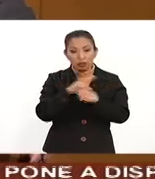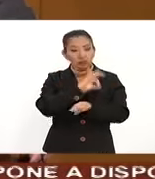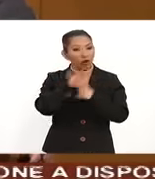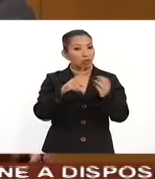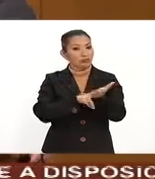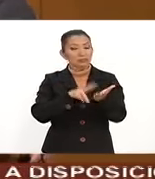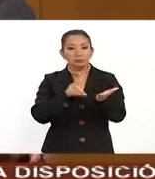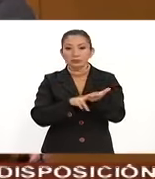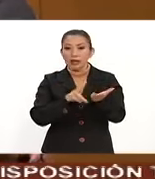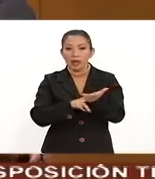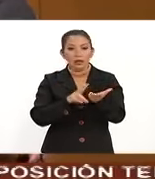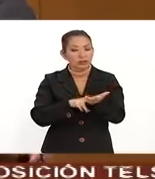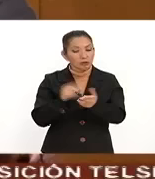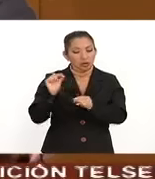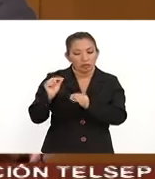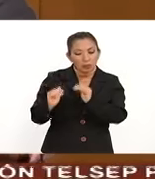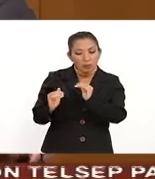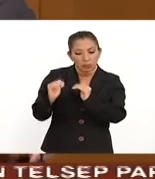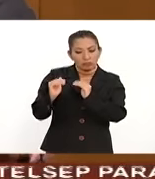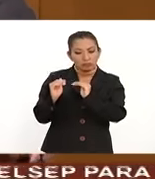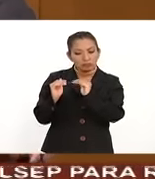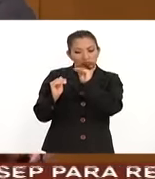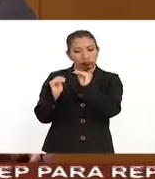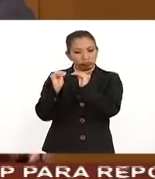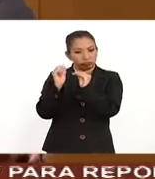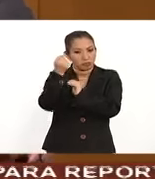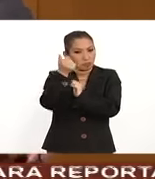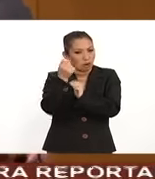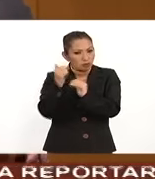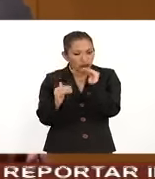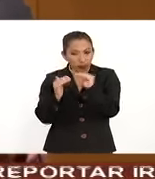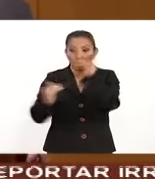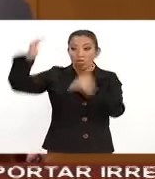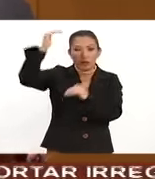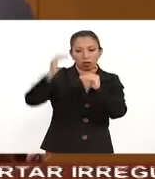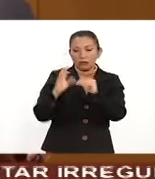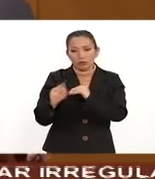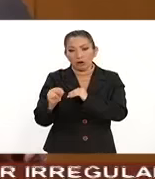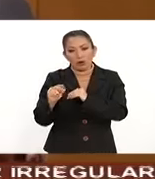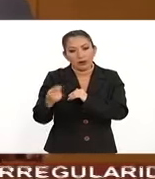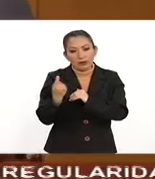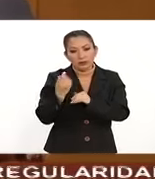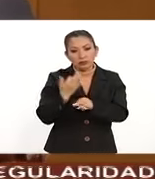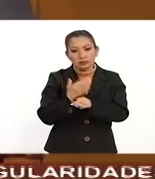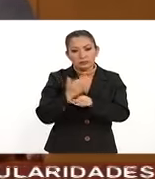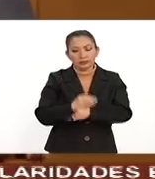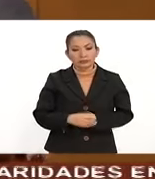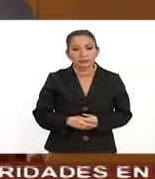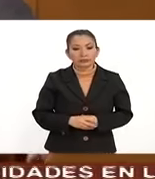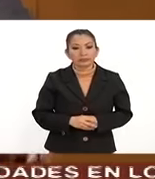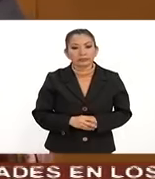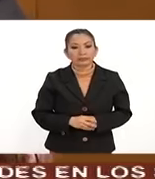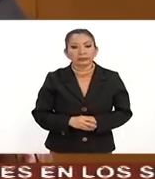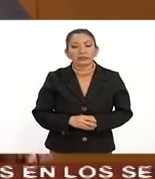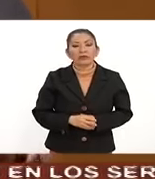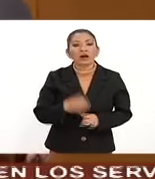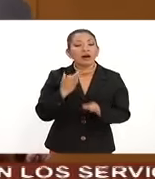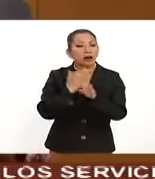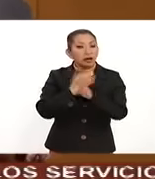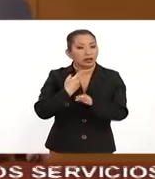precios de manera sostenida, pues no es el caso. Lo que